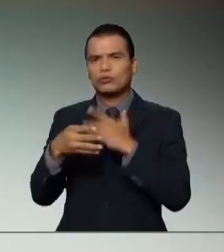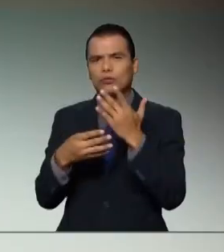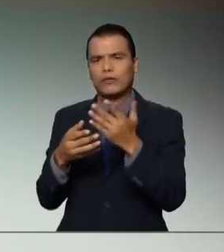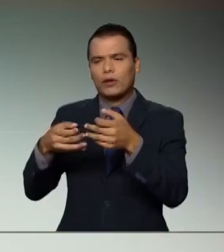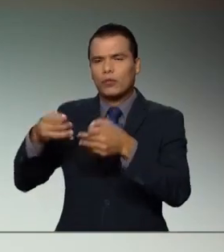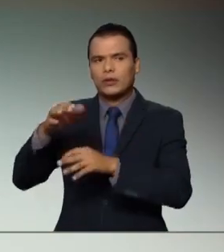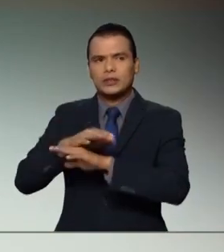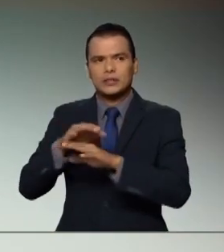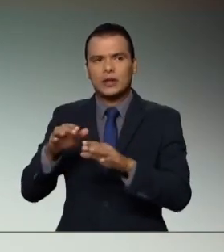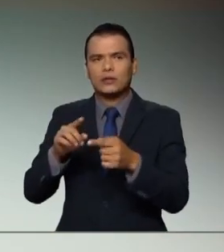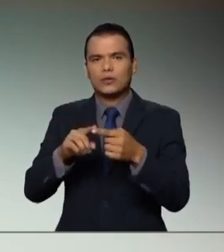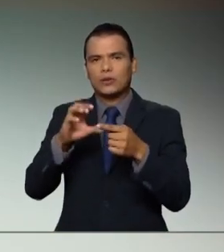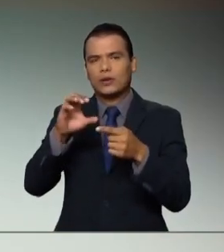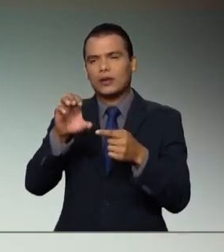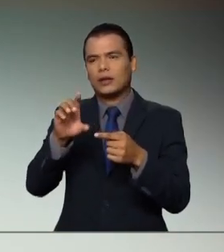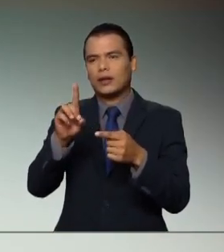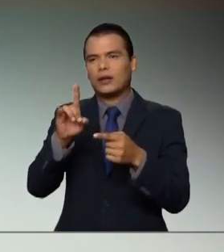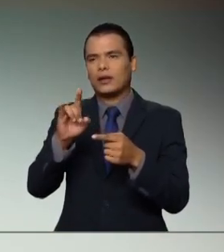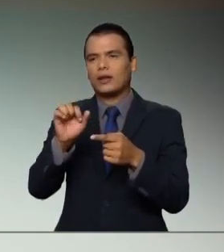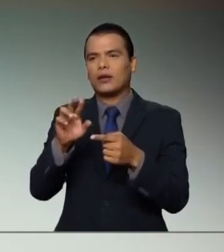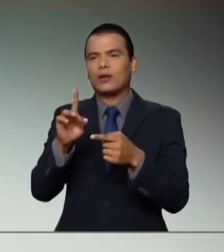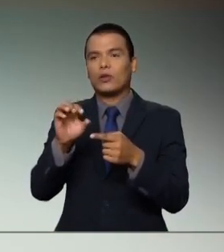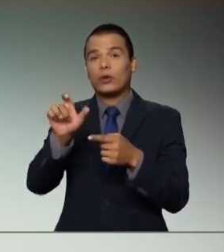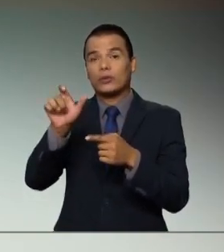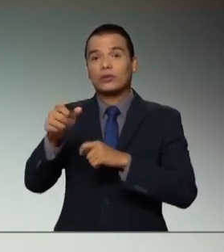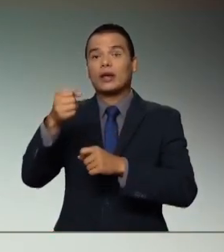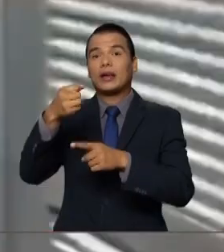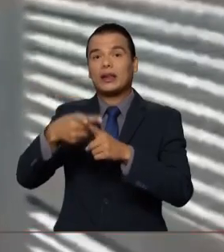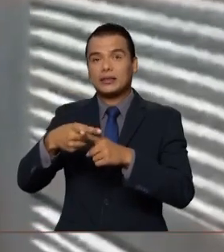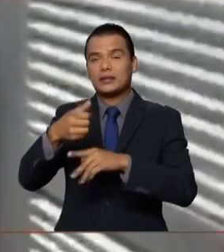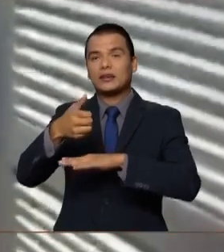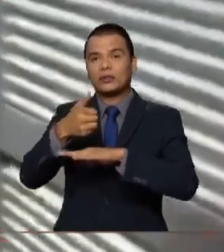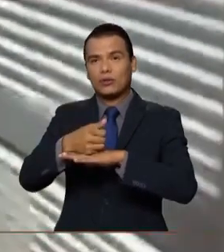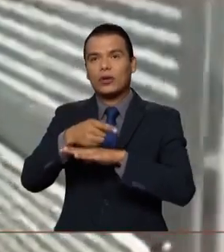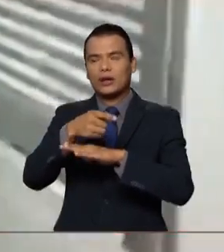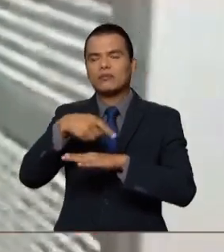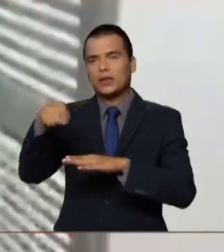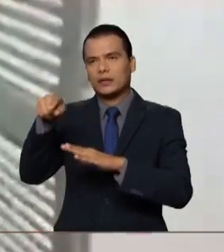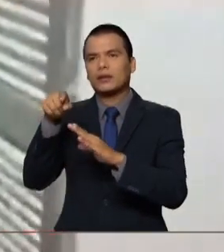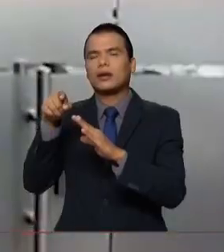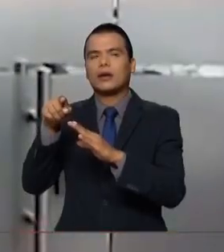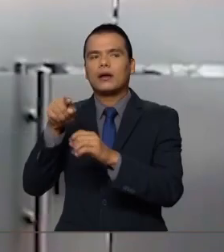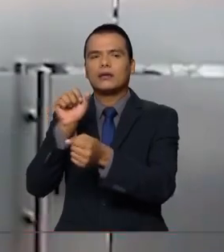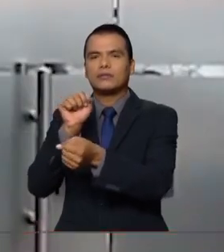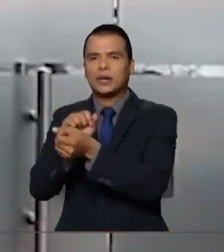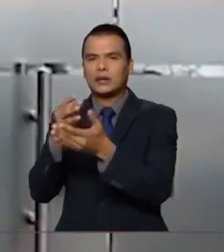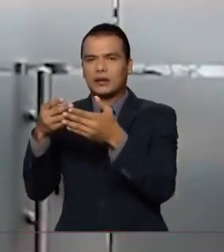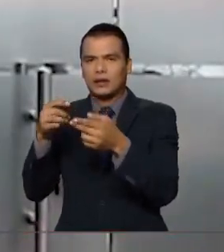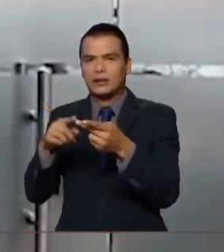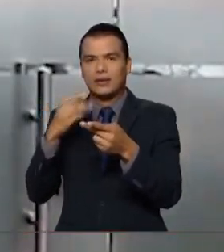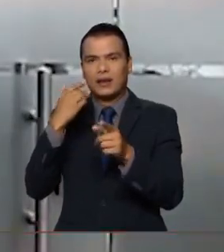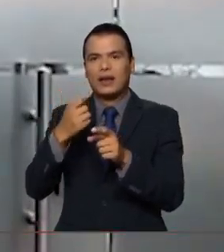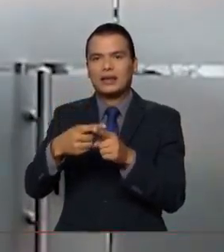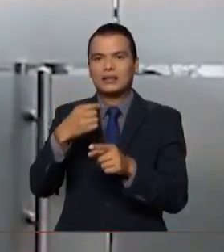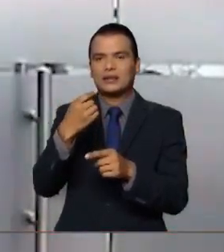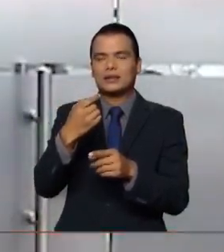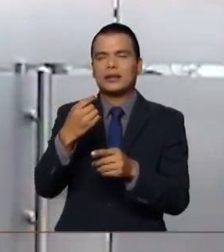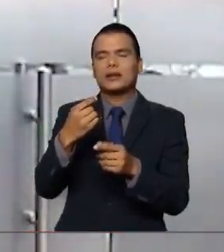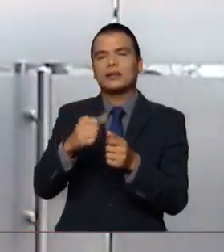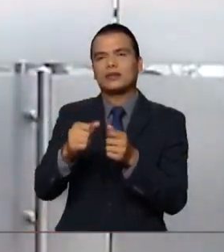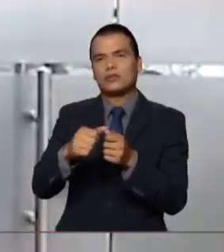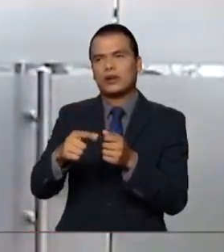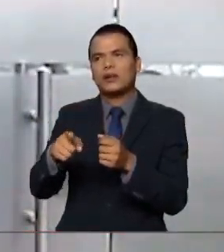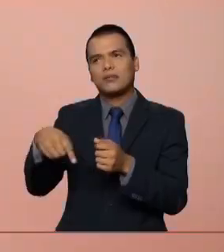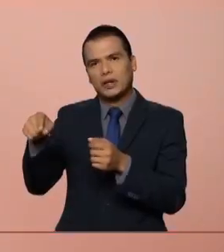a Eduardo García Vega, exrector del Alma Mater, Manuela Gómez Córdoba, extesorera, César Augusto García Pino,